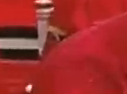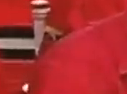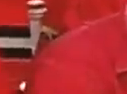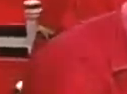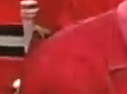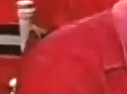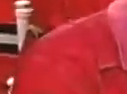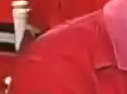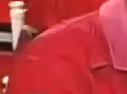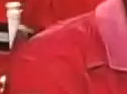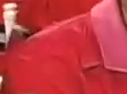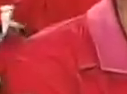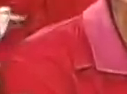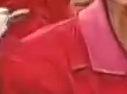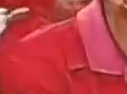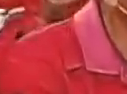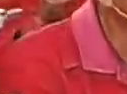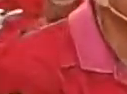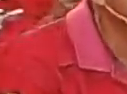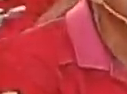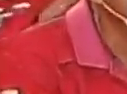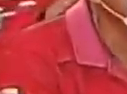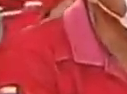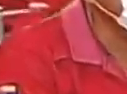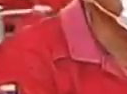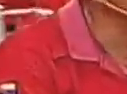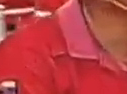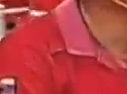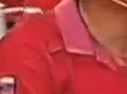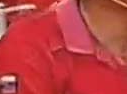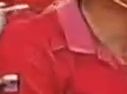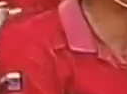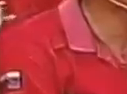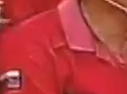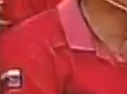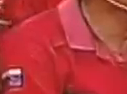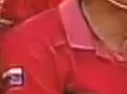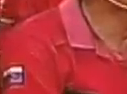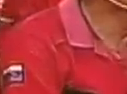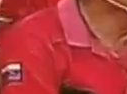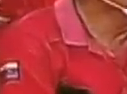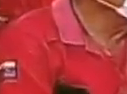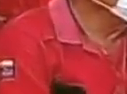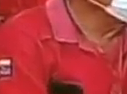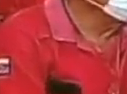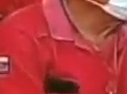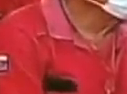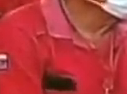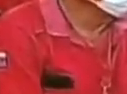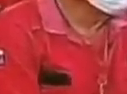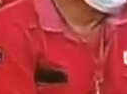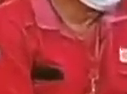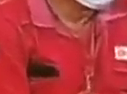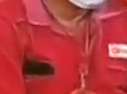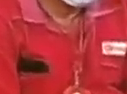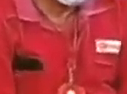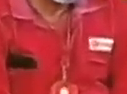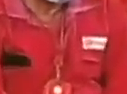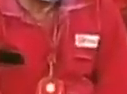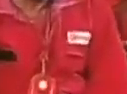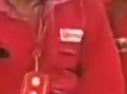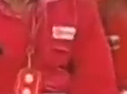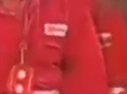año 2002, bajo los lineamientos del presidente, el comandante supremo y eterno, el comandante